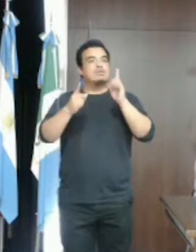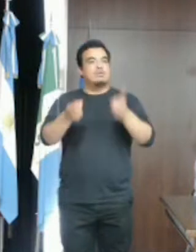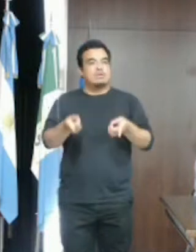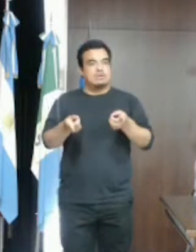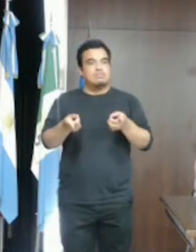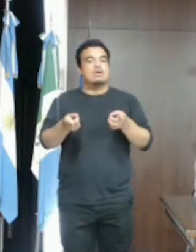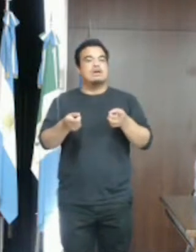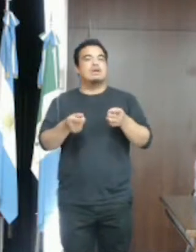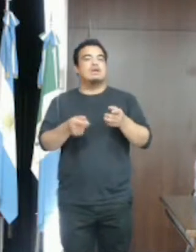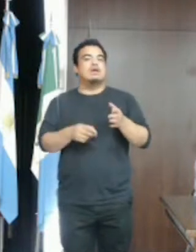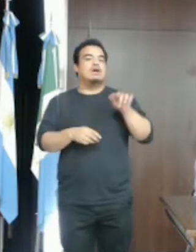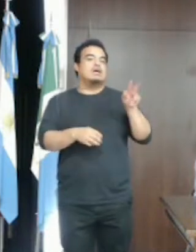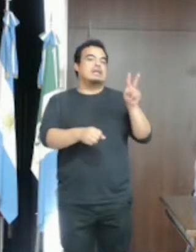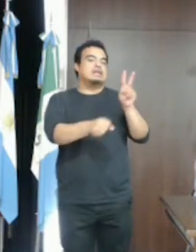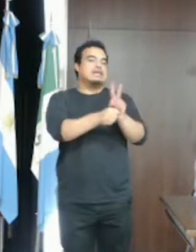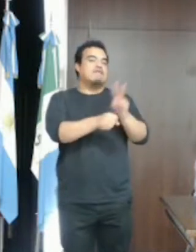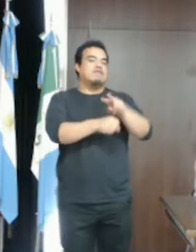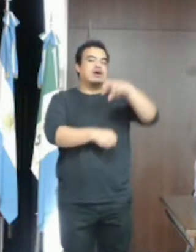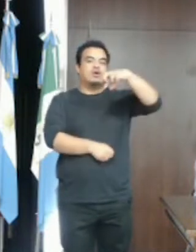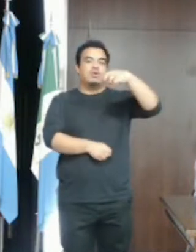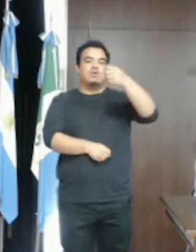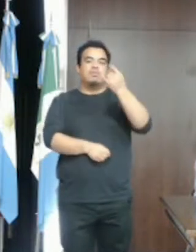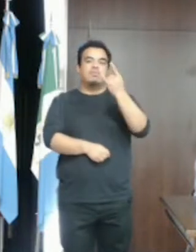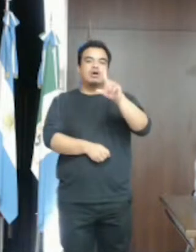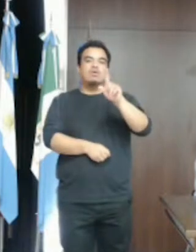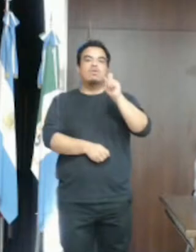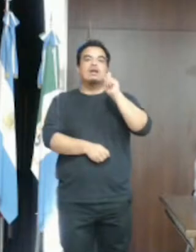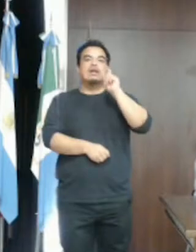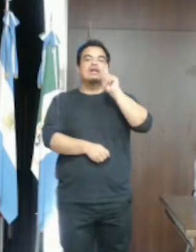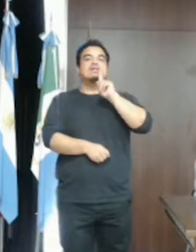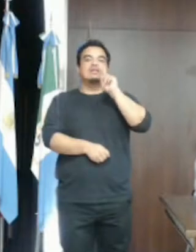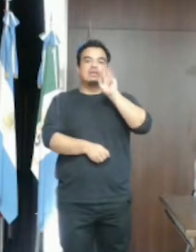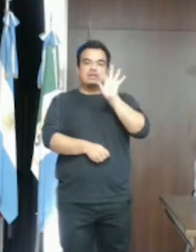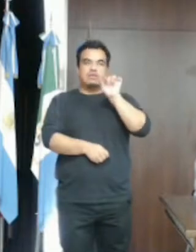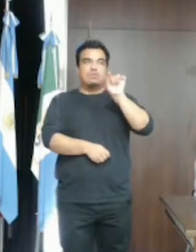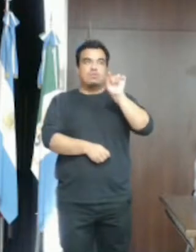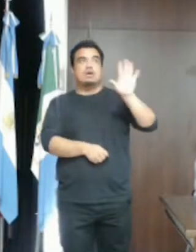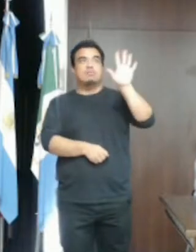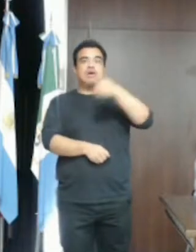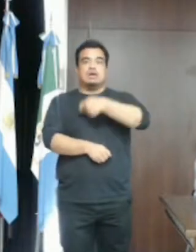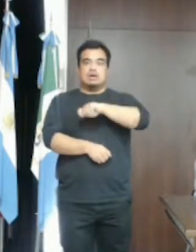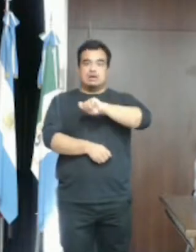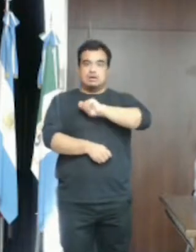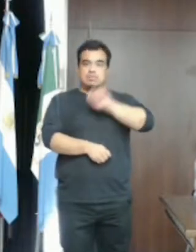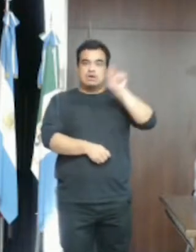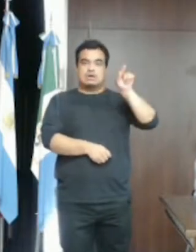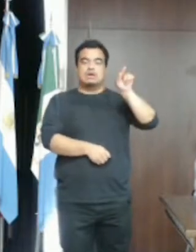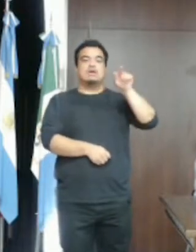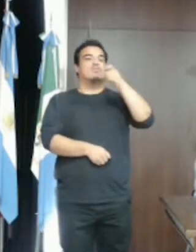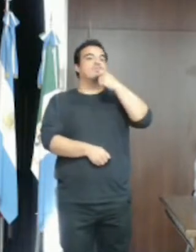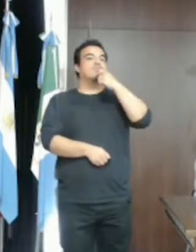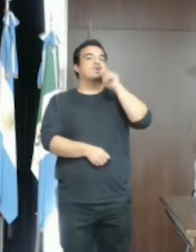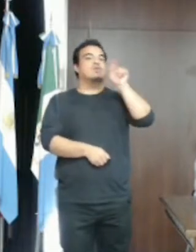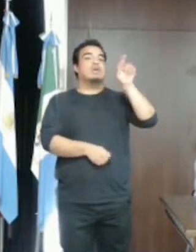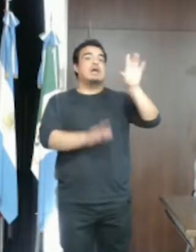siquiera se nombra, como es por ejemplo en España hay ley de eutanasia, pero no hay ley de cuidados